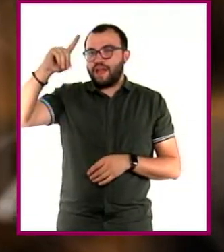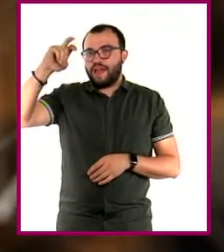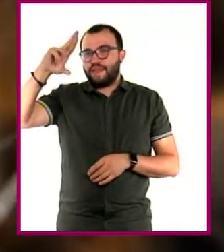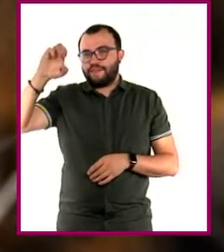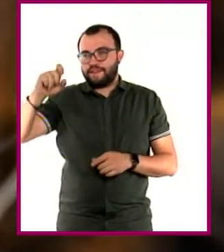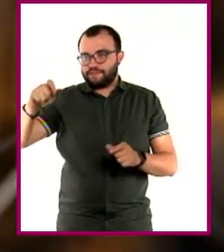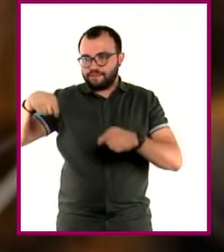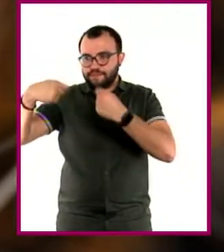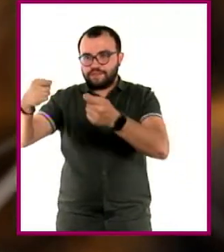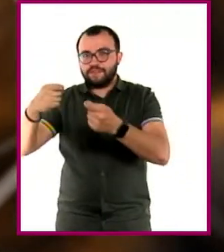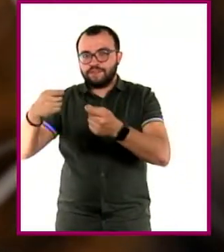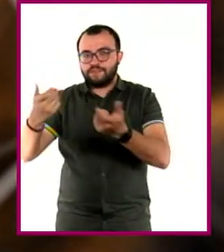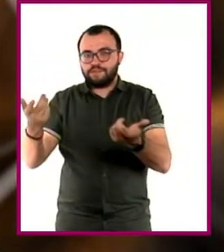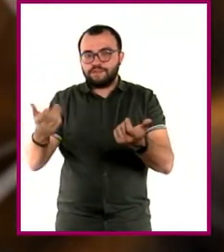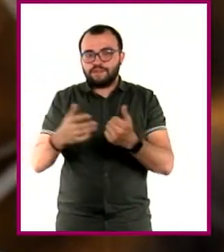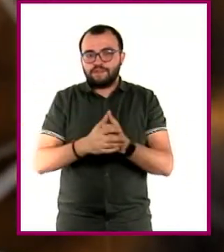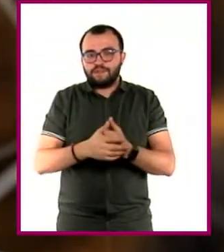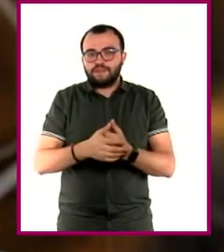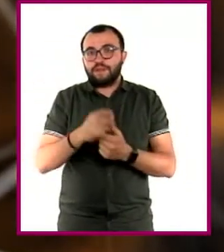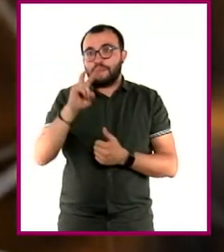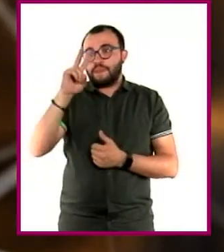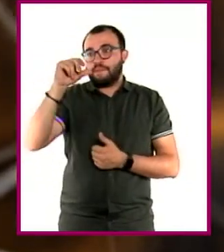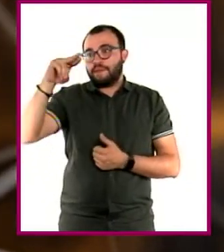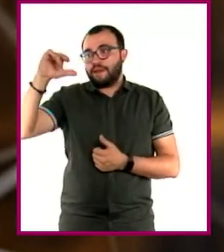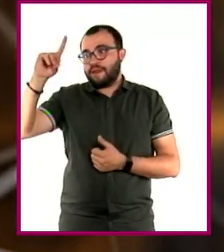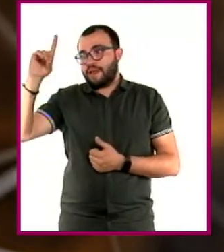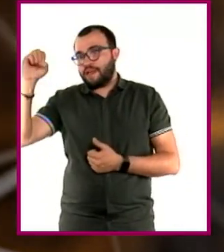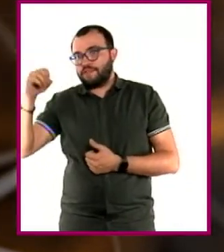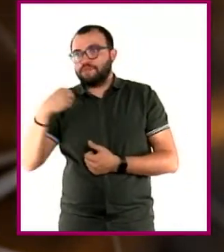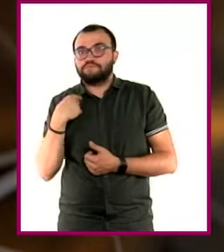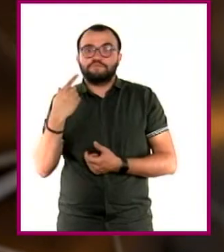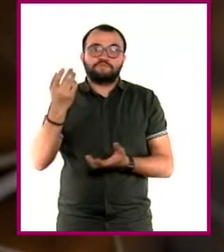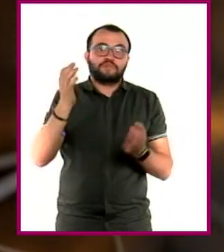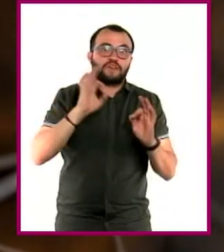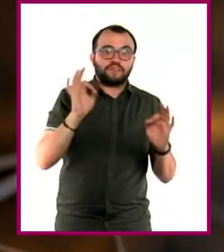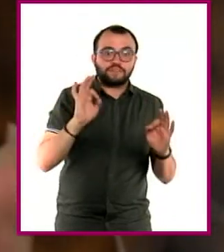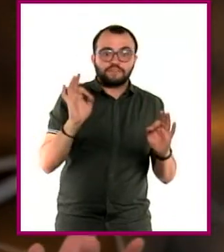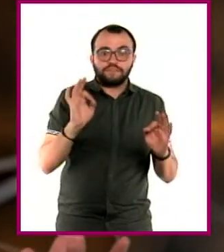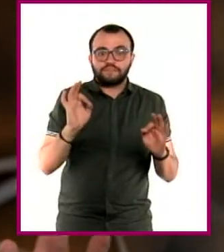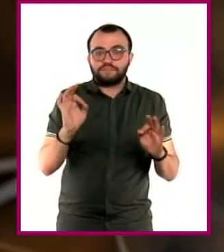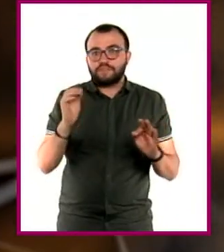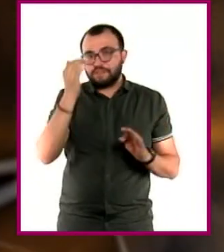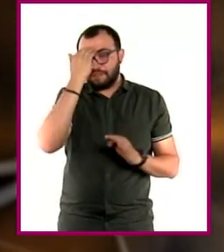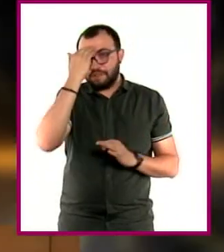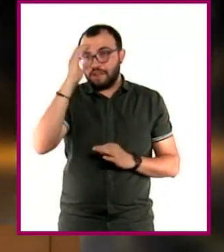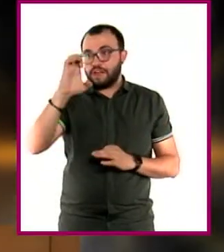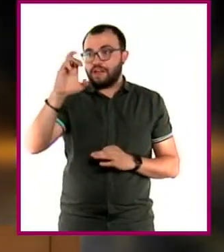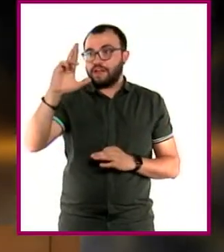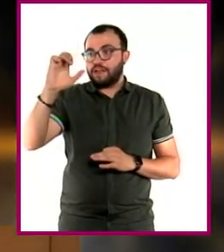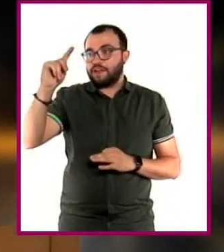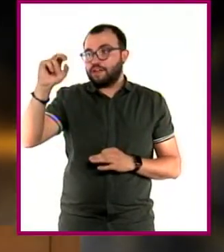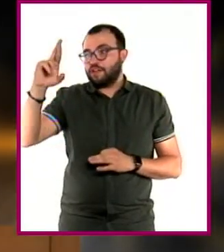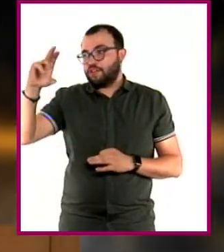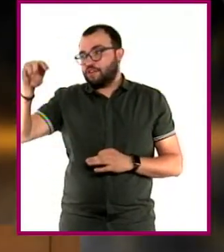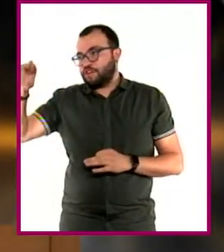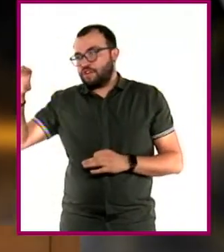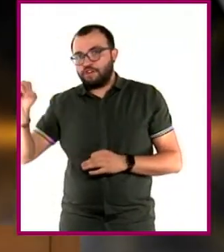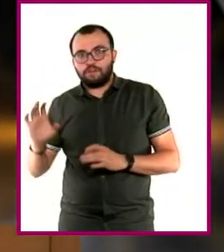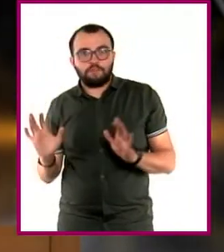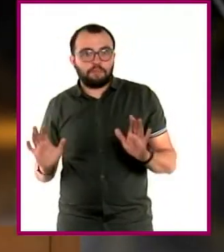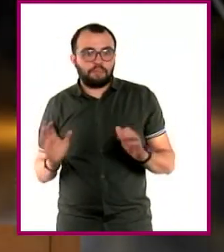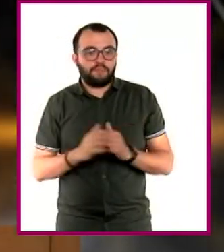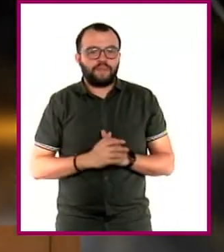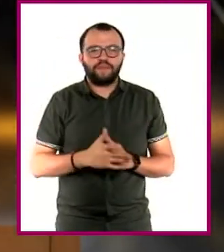descubrimiento? En vez de vanadio, lo conoceríamos como eritronio. Oye,